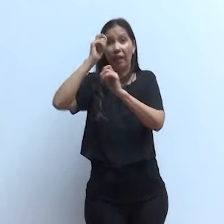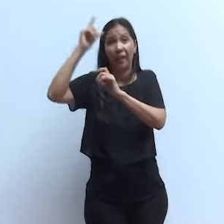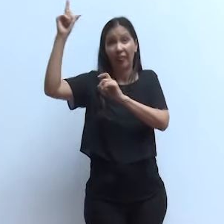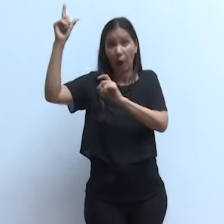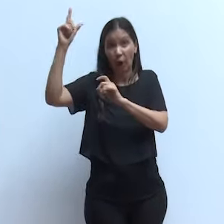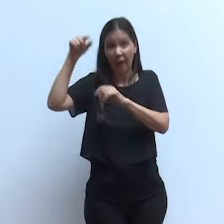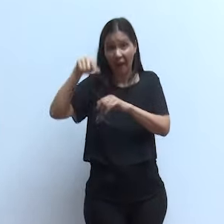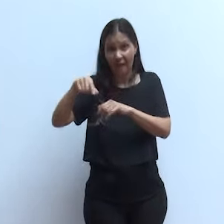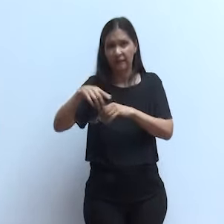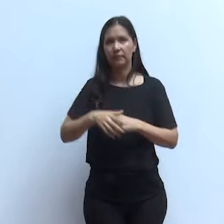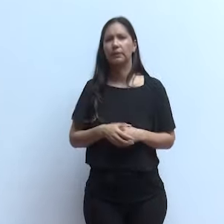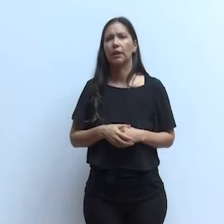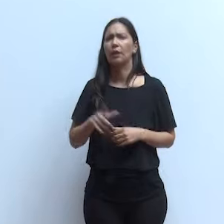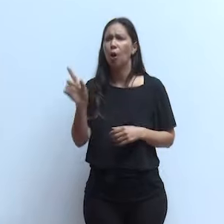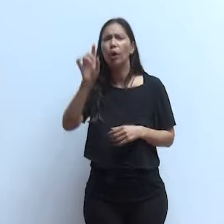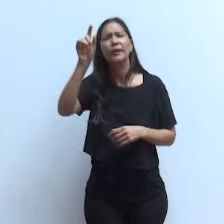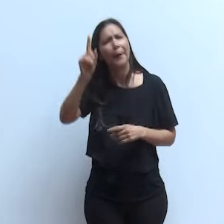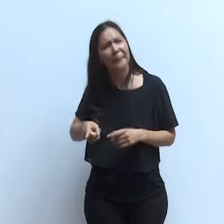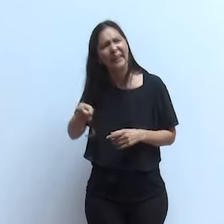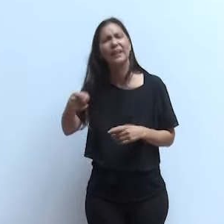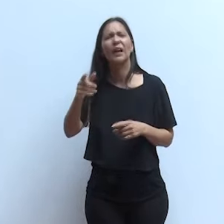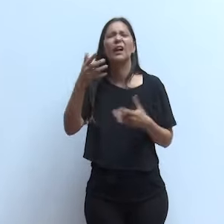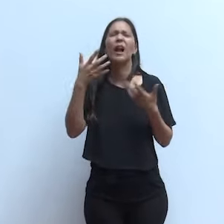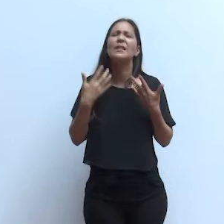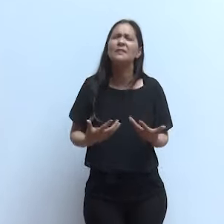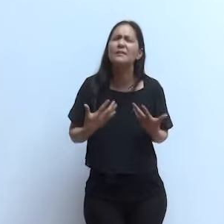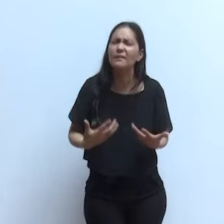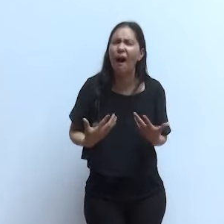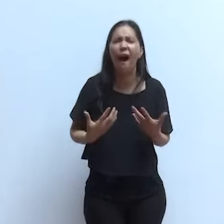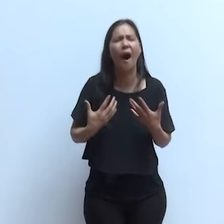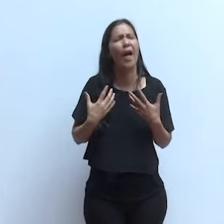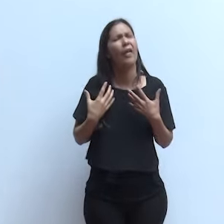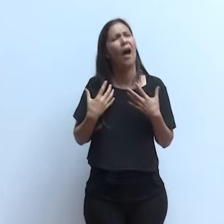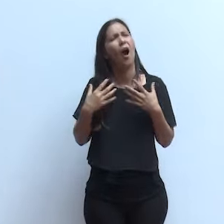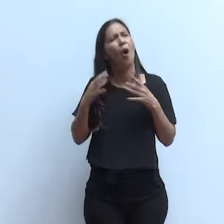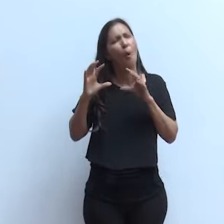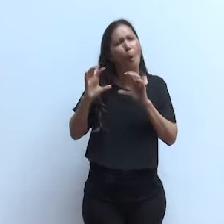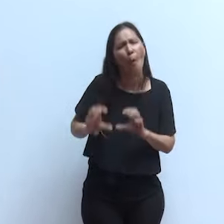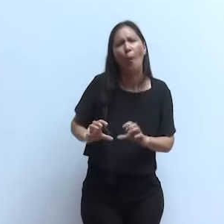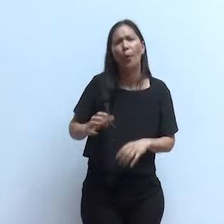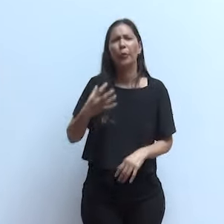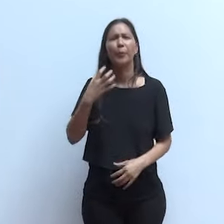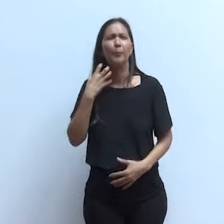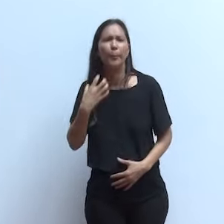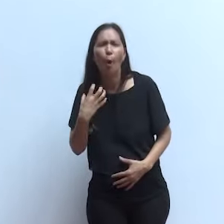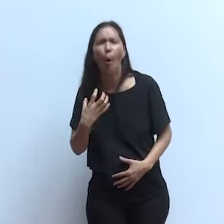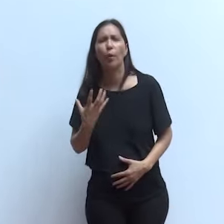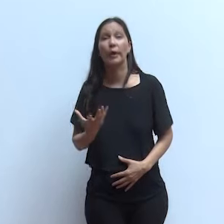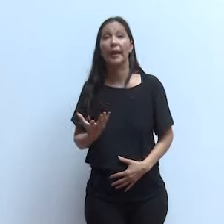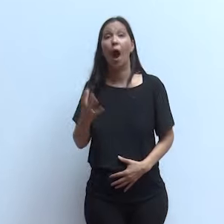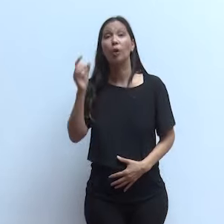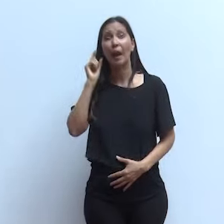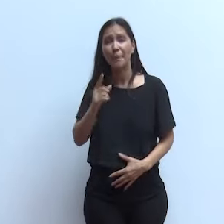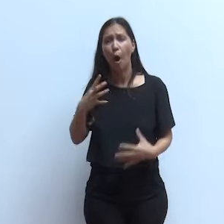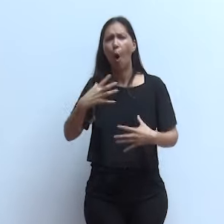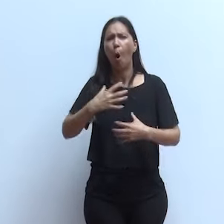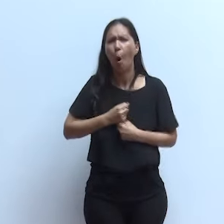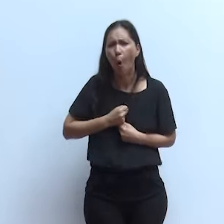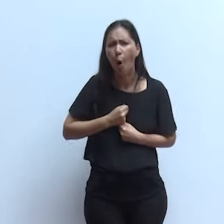cansada estar resentida estar odiada estar Rabiosa estar esperanzada tener ganas de